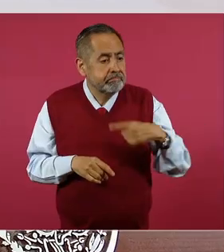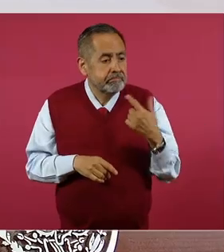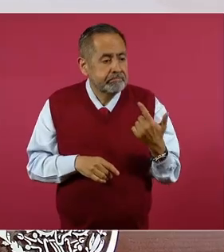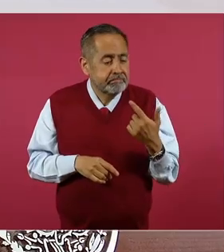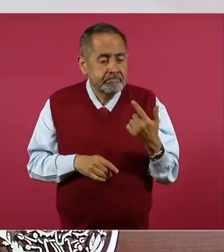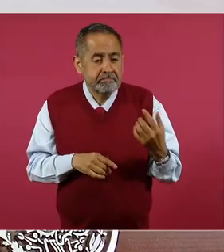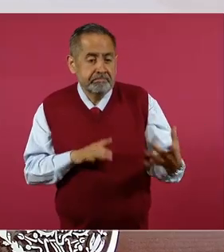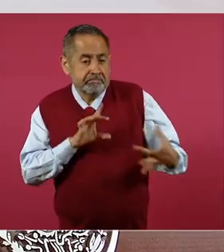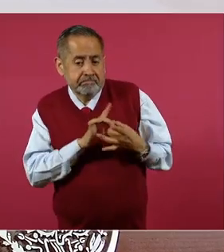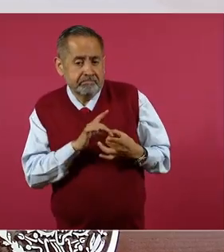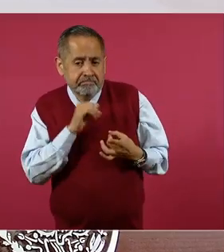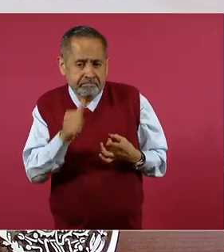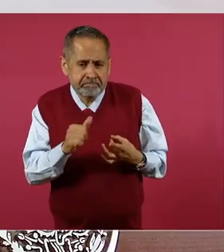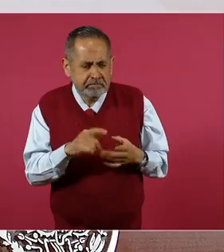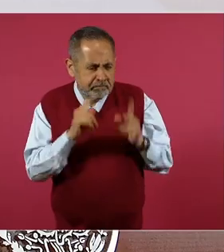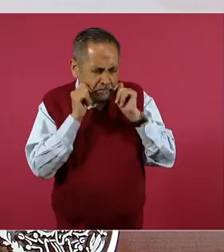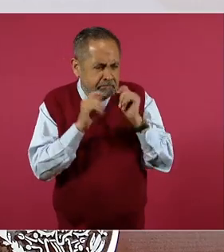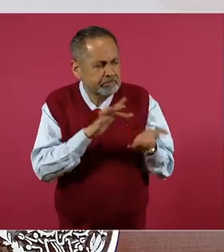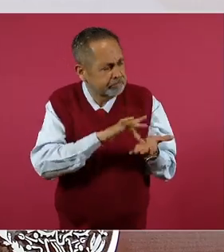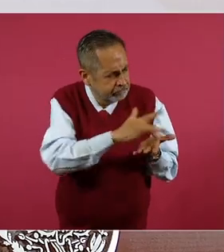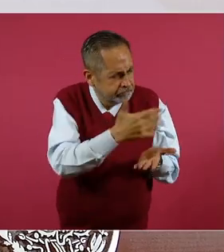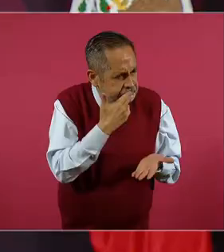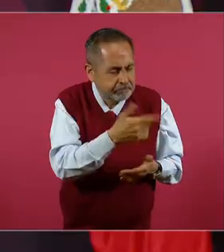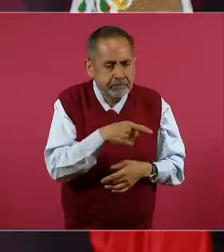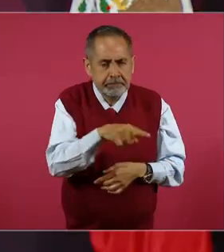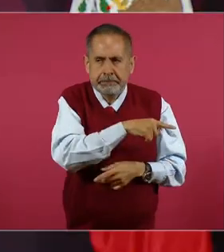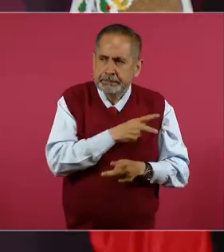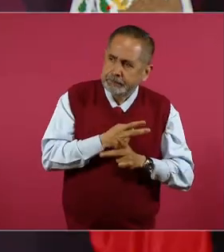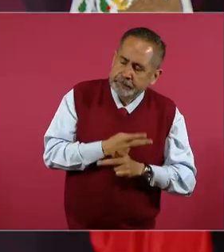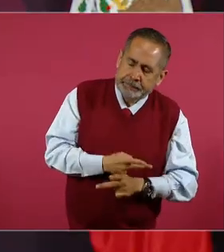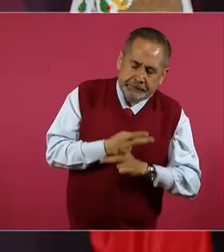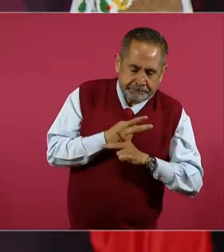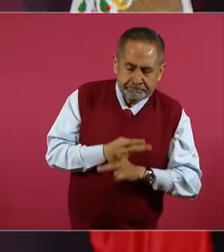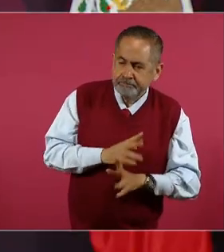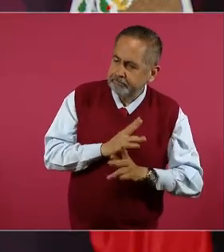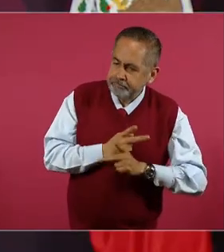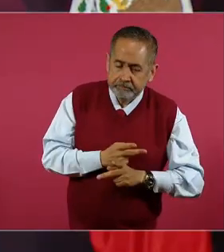nosotros, que tuvo paciencia, ¿no?